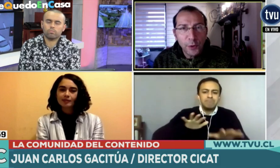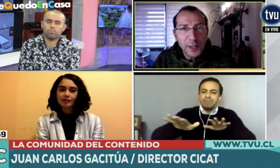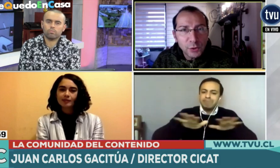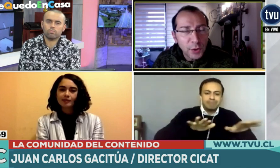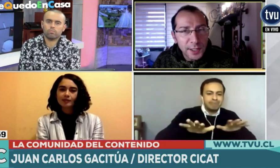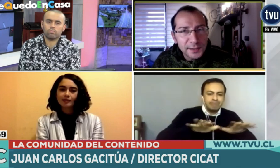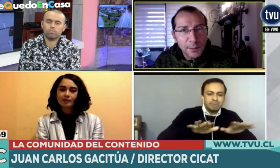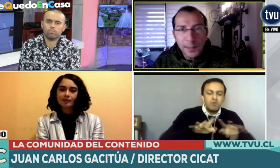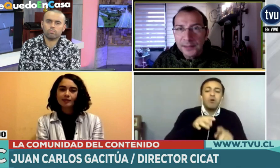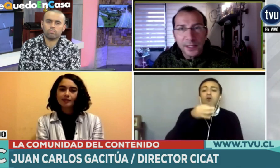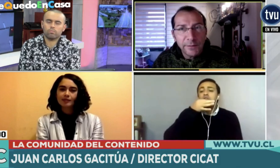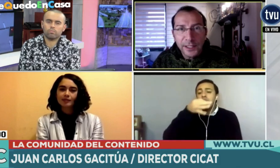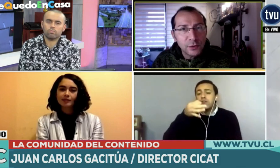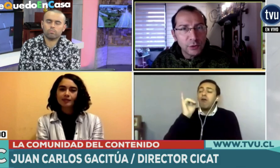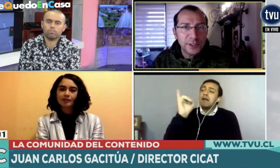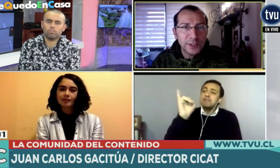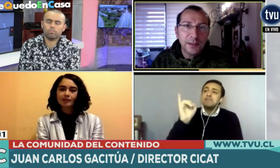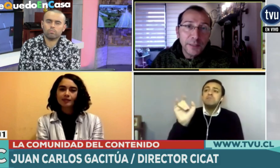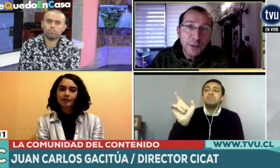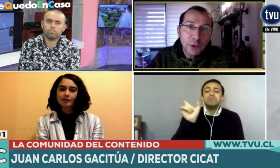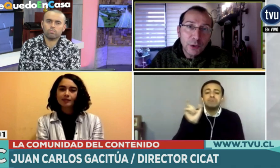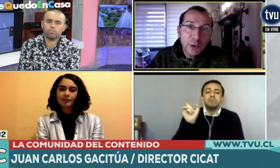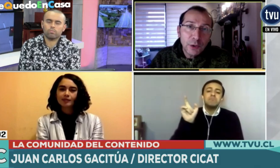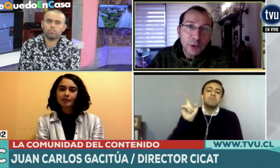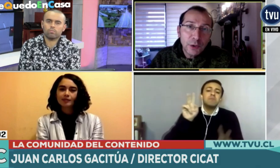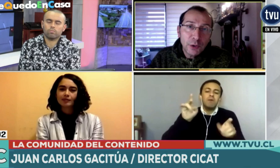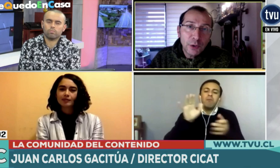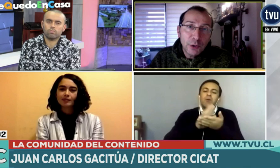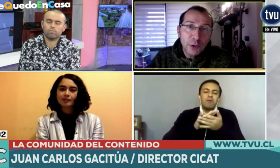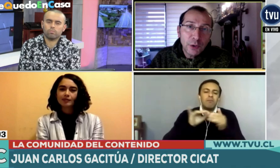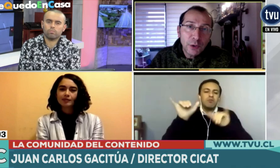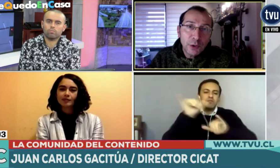O sea, no podemos organizar más eventos científicos.